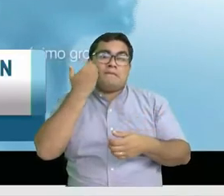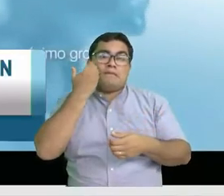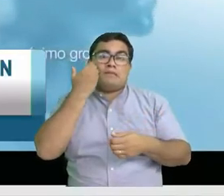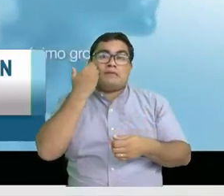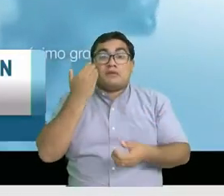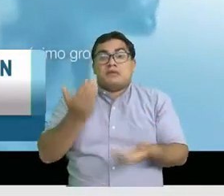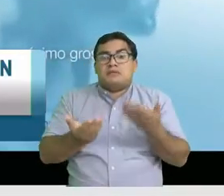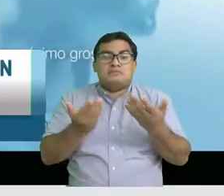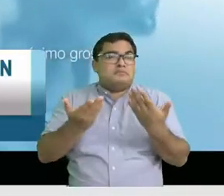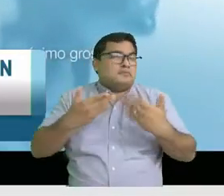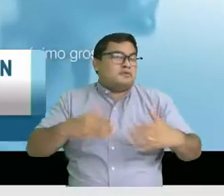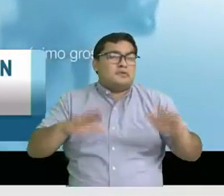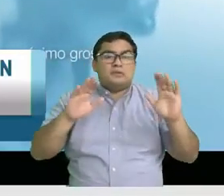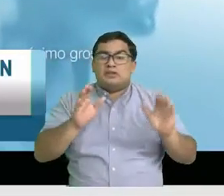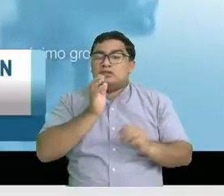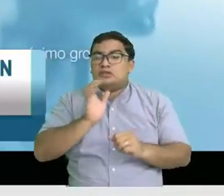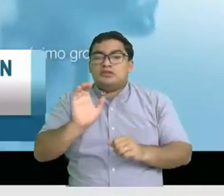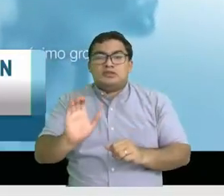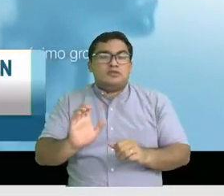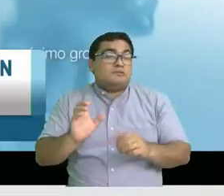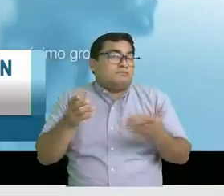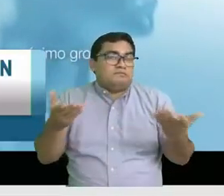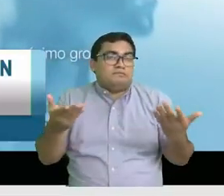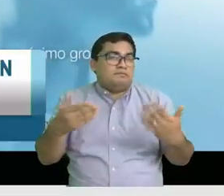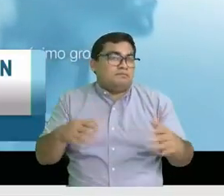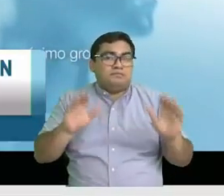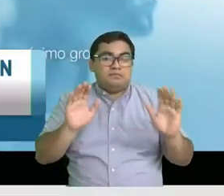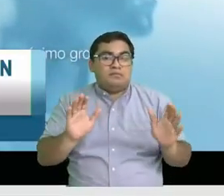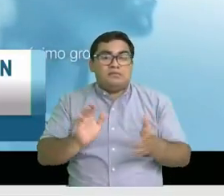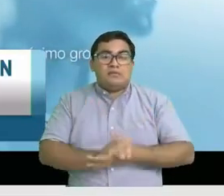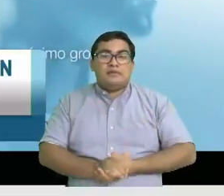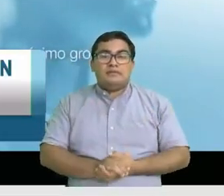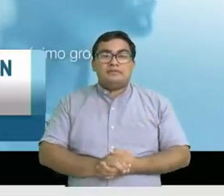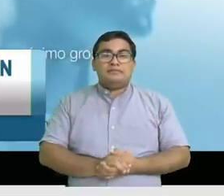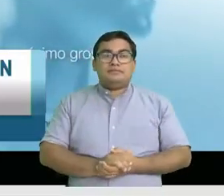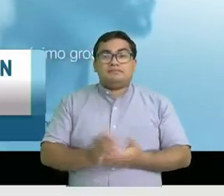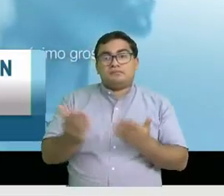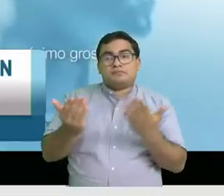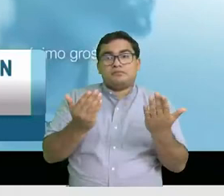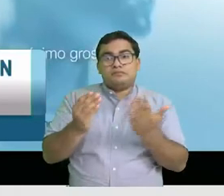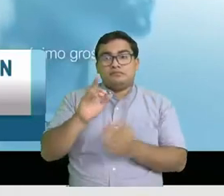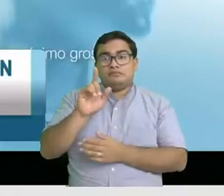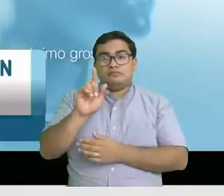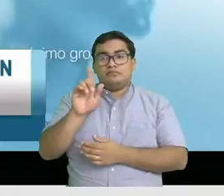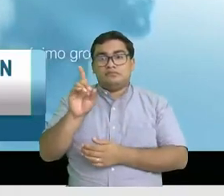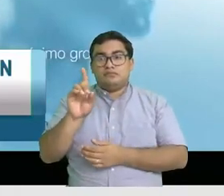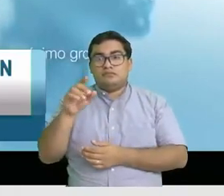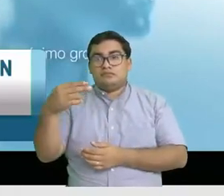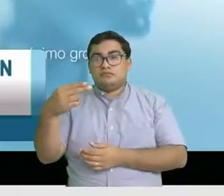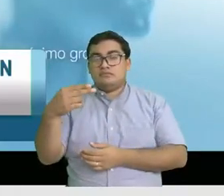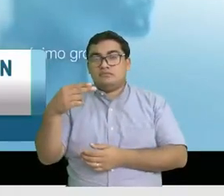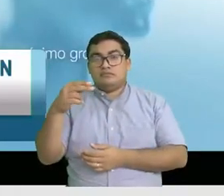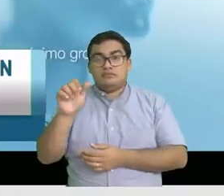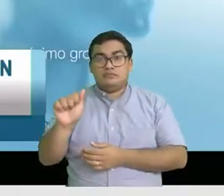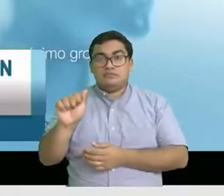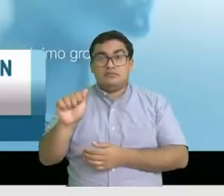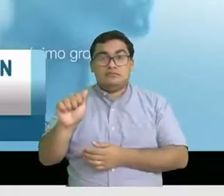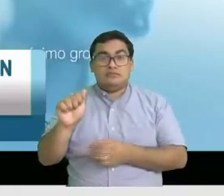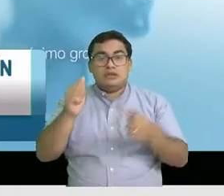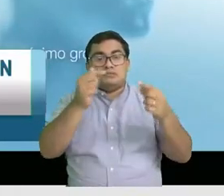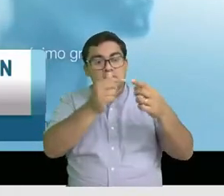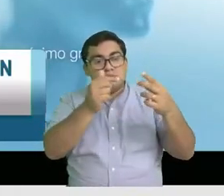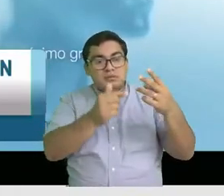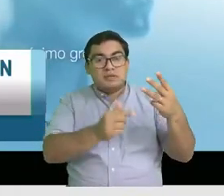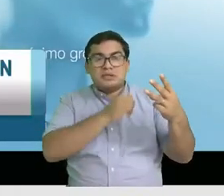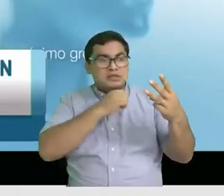el niño tiene una actividad eléctrica anormal, ¿ya? Entonces eso puede estar relacionado al TDAH. Si los niños no tienen ninguno de estos